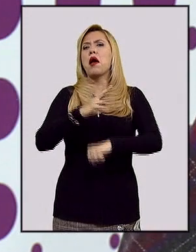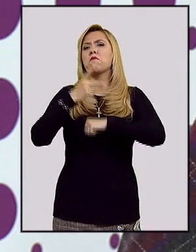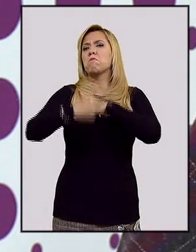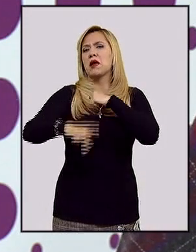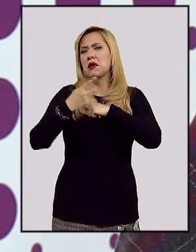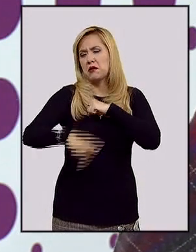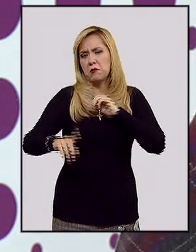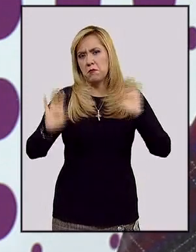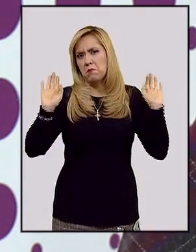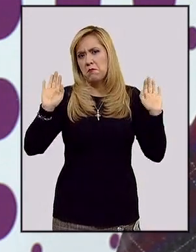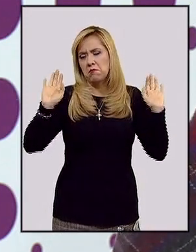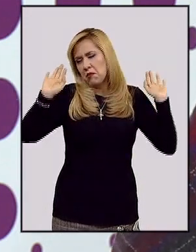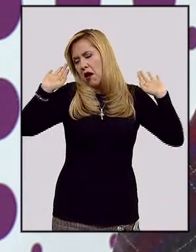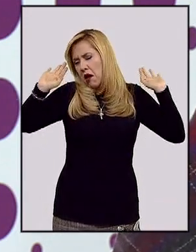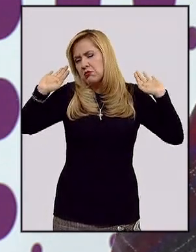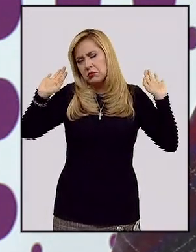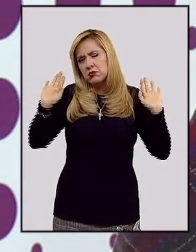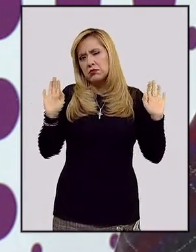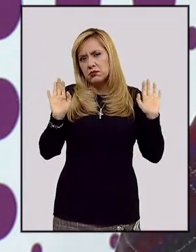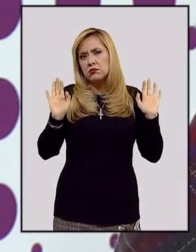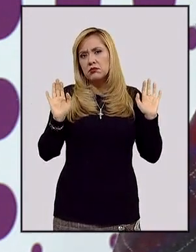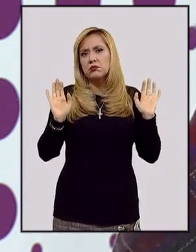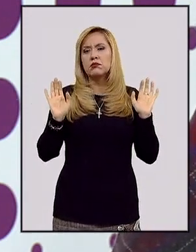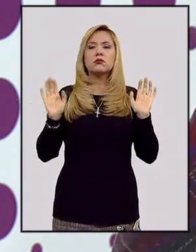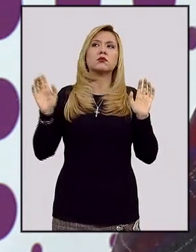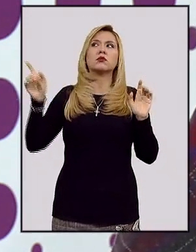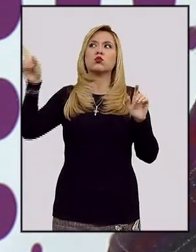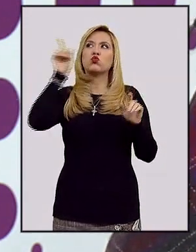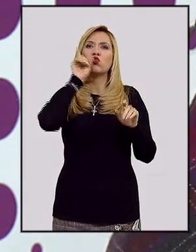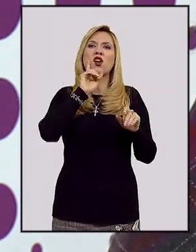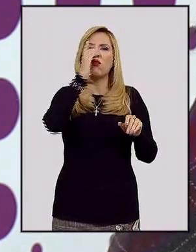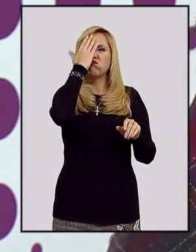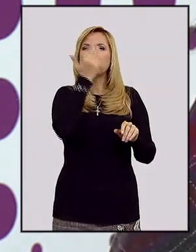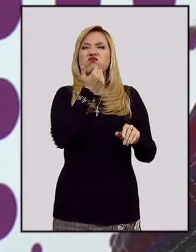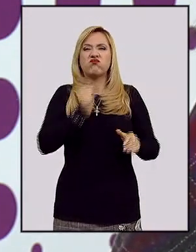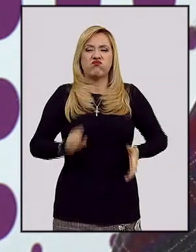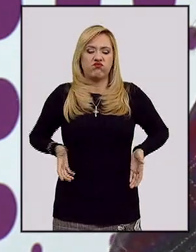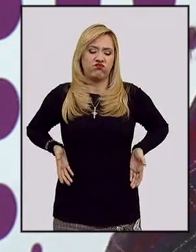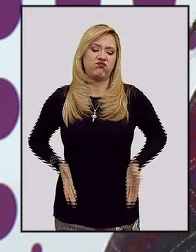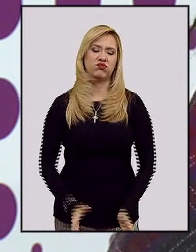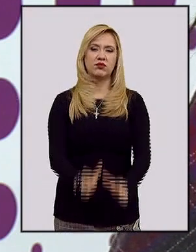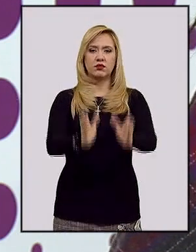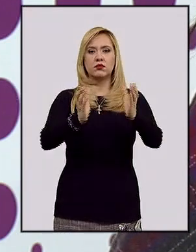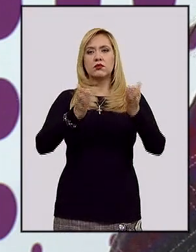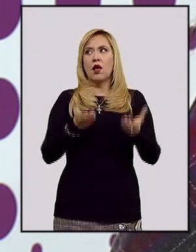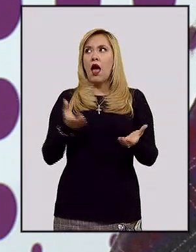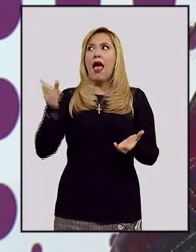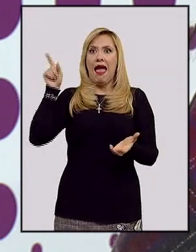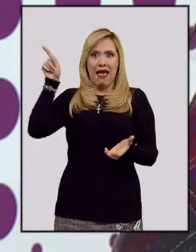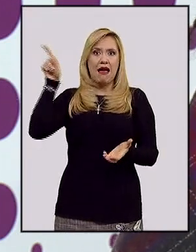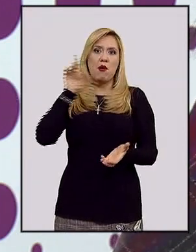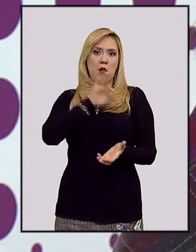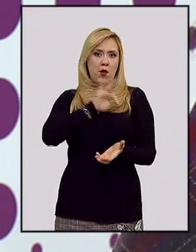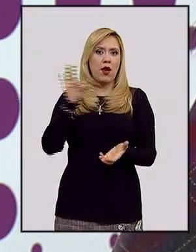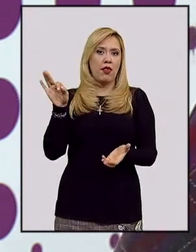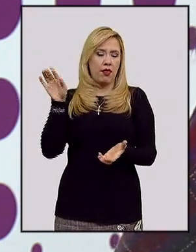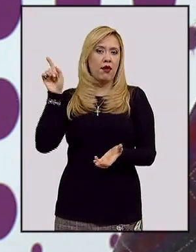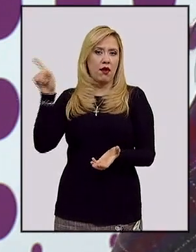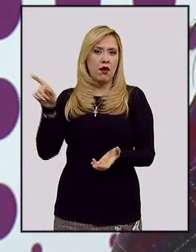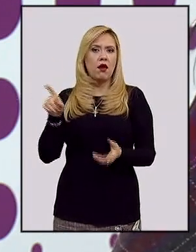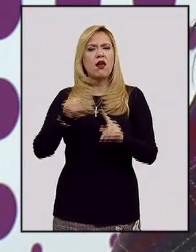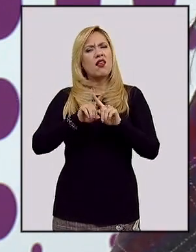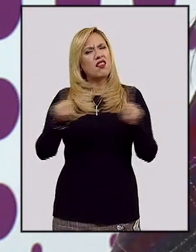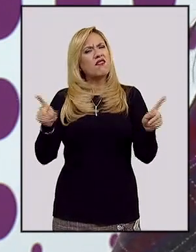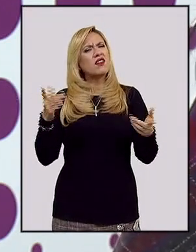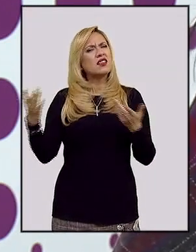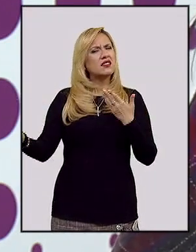En ese sentido, el acompañamiento de una partera o dula podría ser el proceso del parto. Pues, ¿cuál es la diferencia